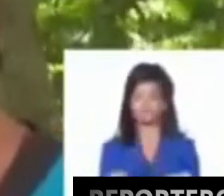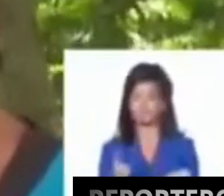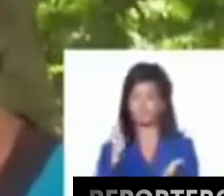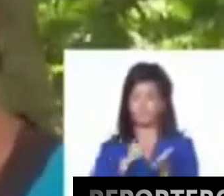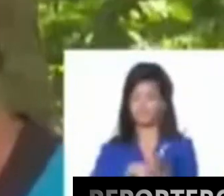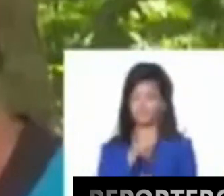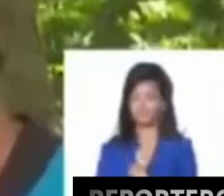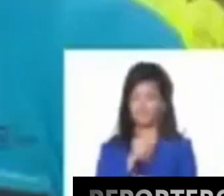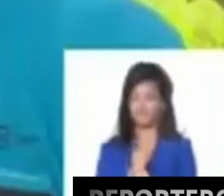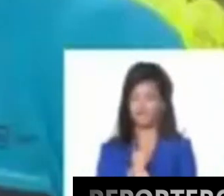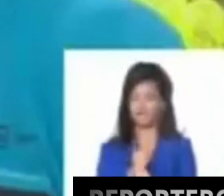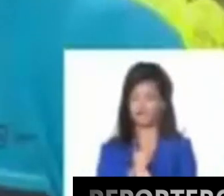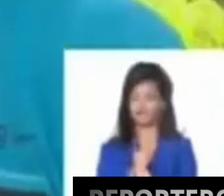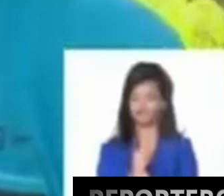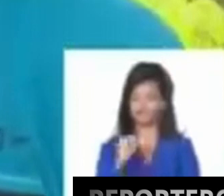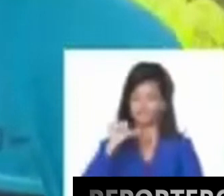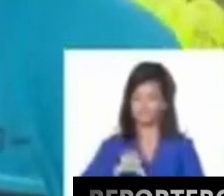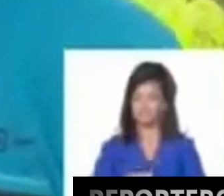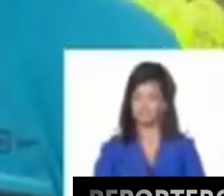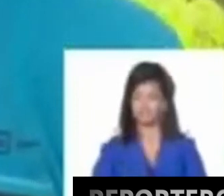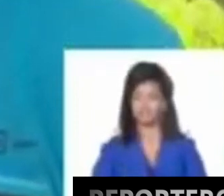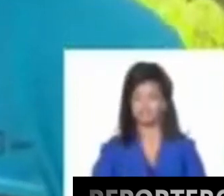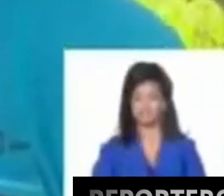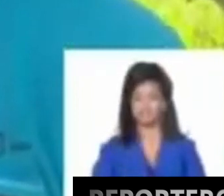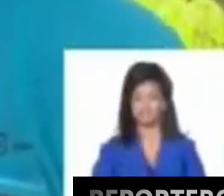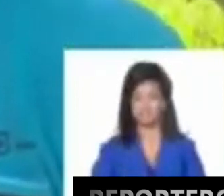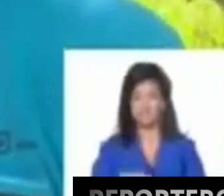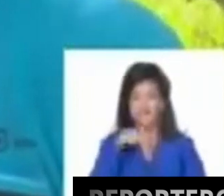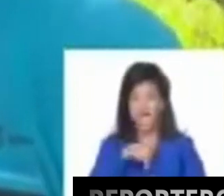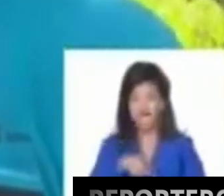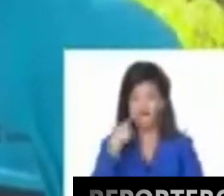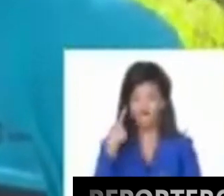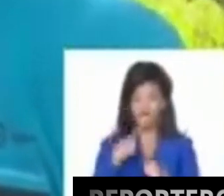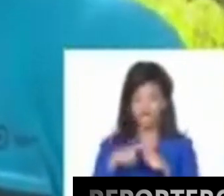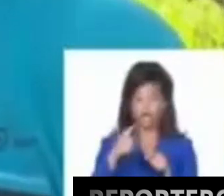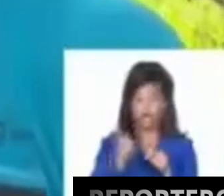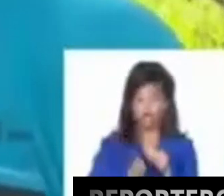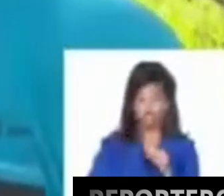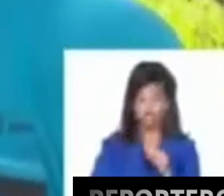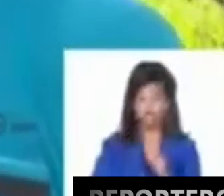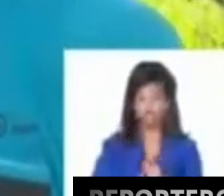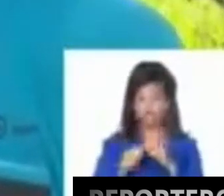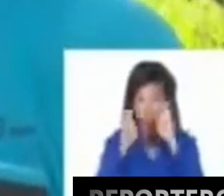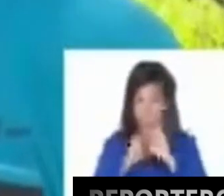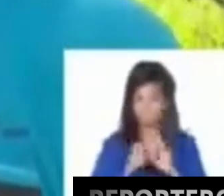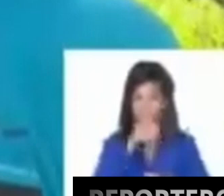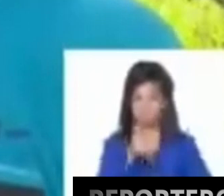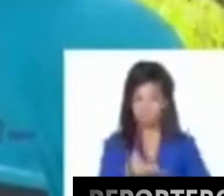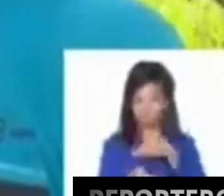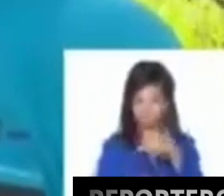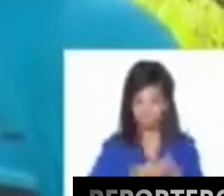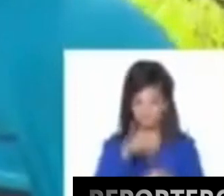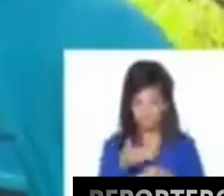cubano, lo tomé lo mal. Ahora, a raíz del otro hijo que tengo detenido ahí, bajo un proceso investigativo, me dicen que